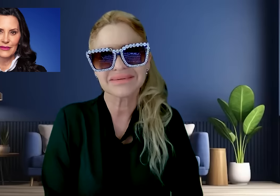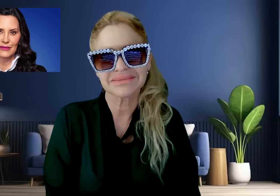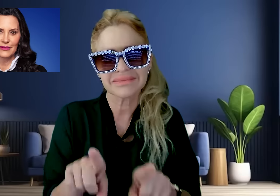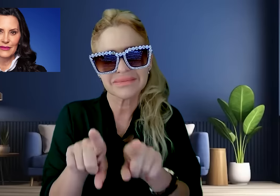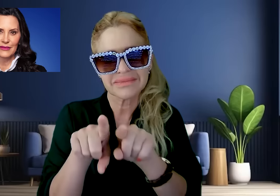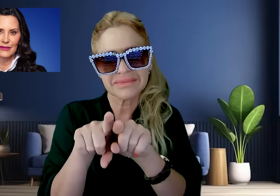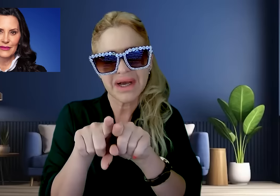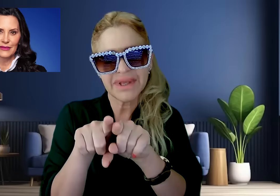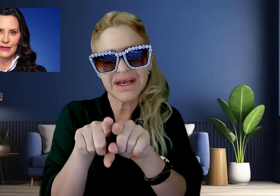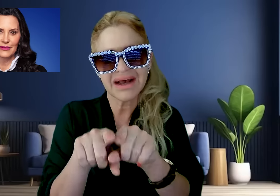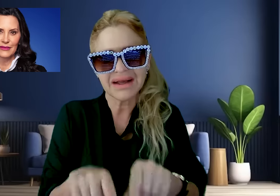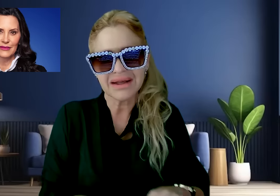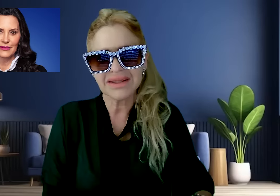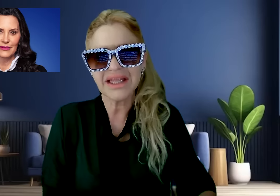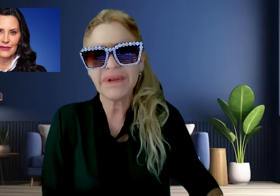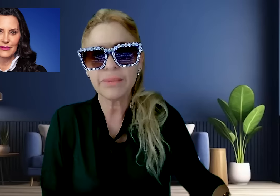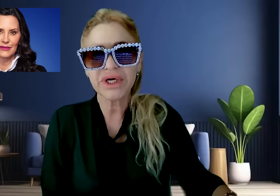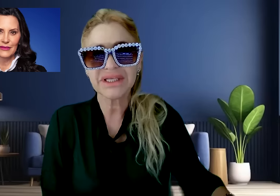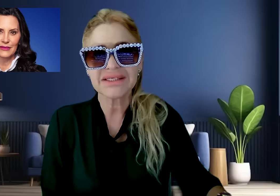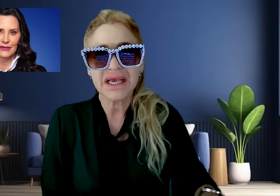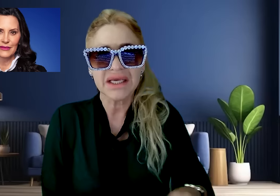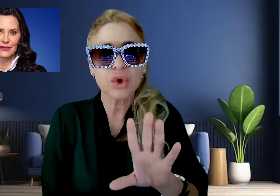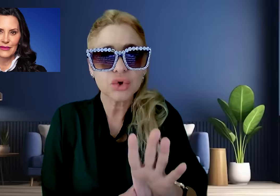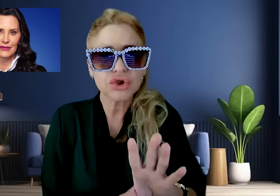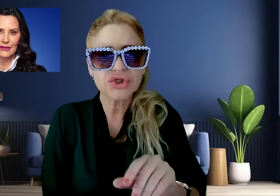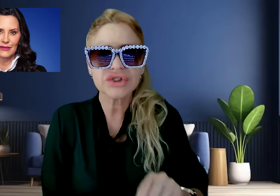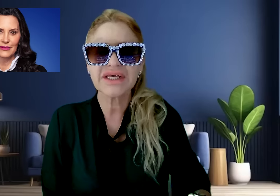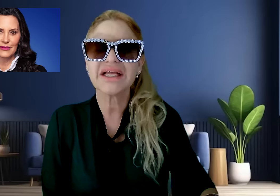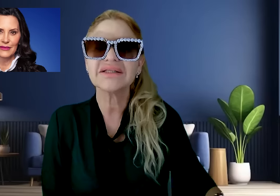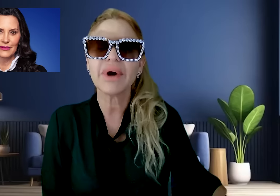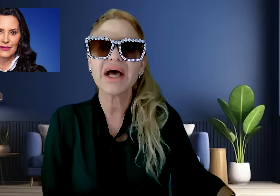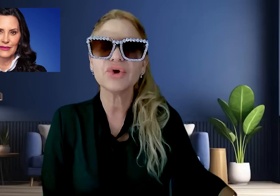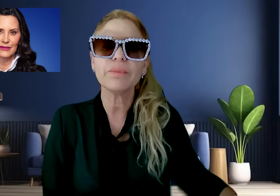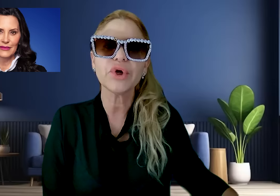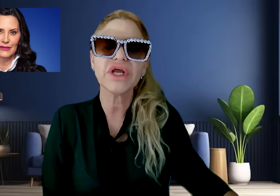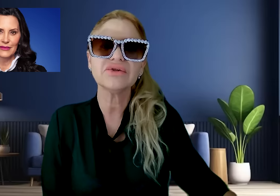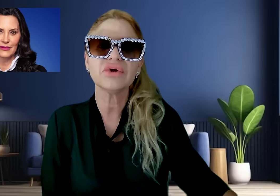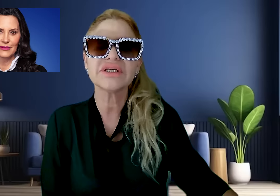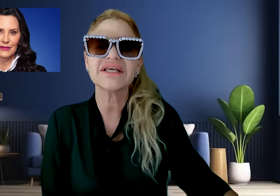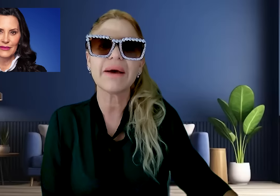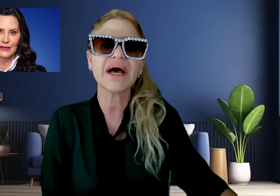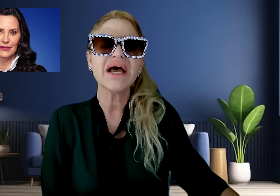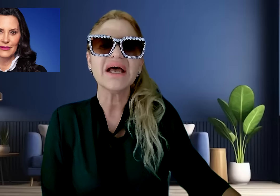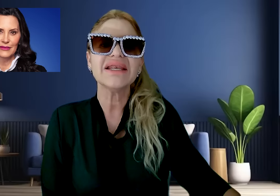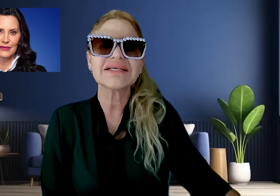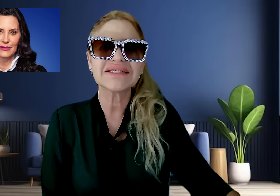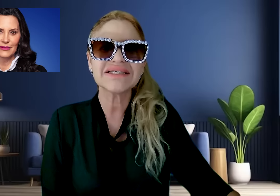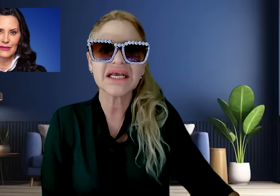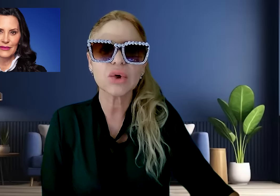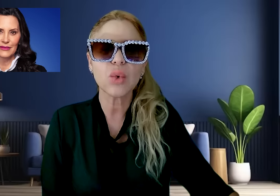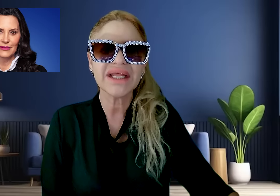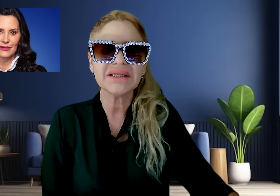íntima, amiga de Billy Puertas. Y juntos están trabajando en un proyecto que se llama